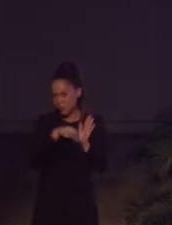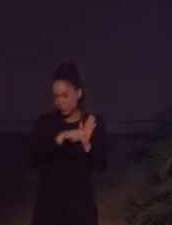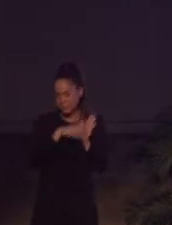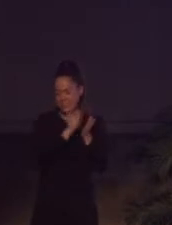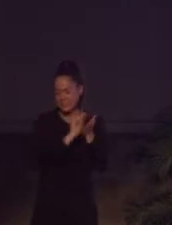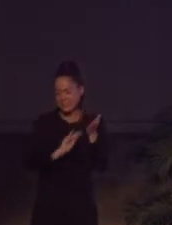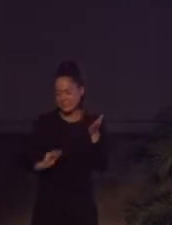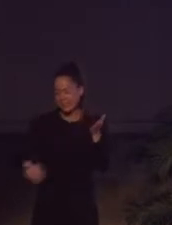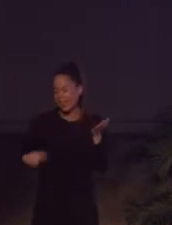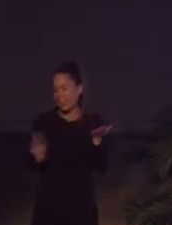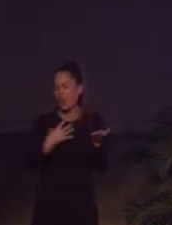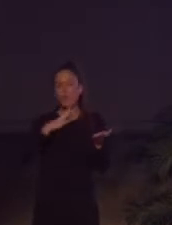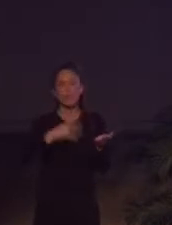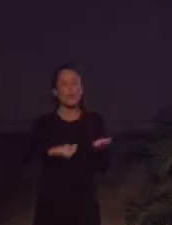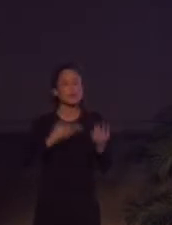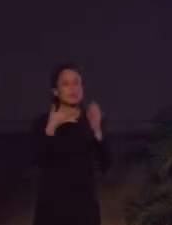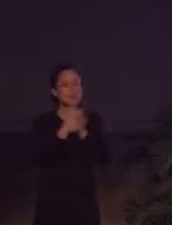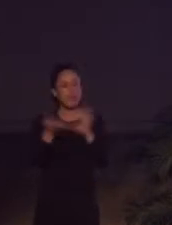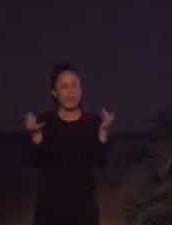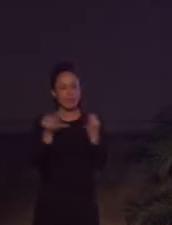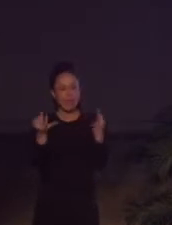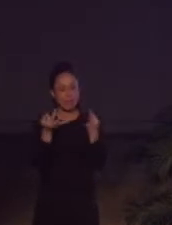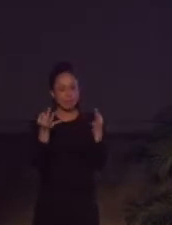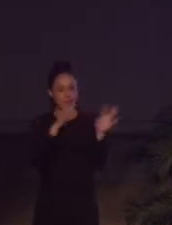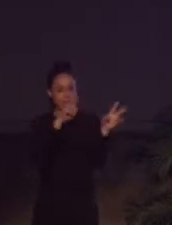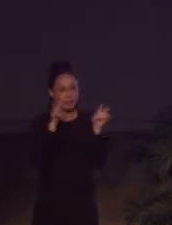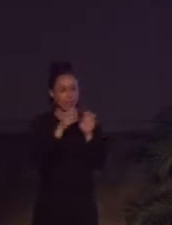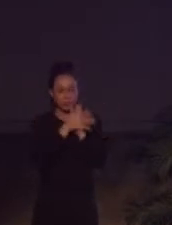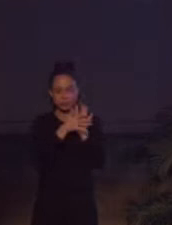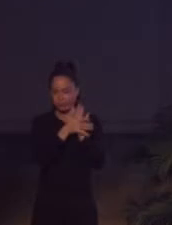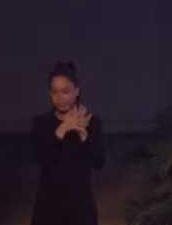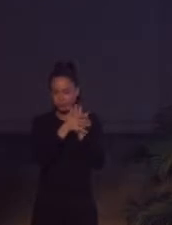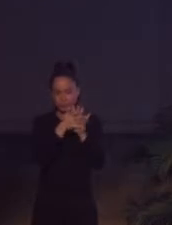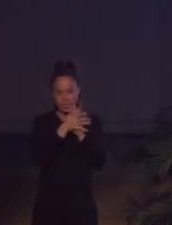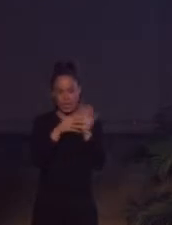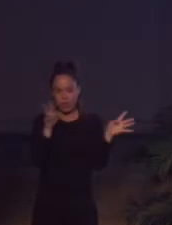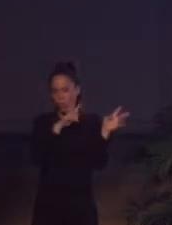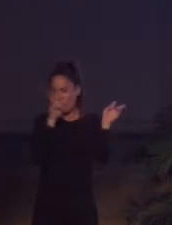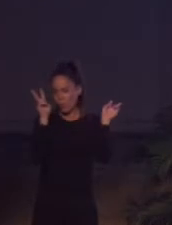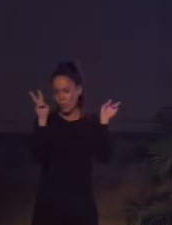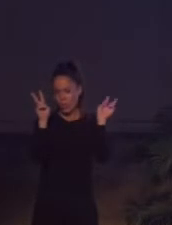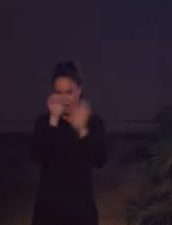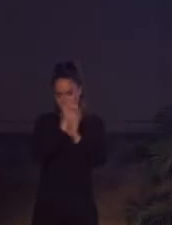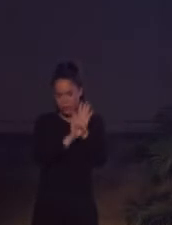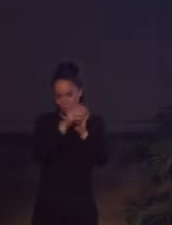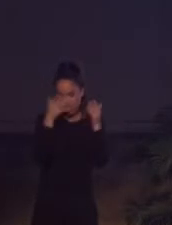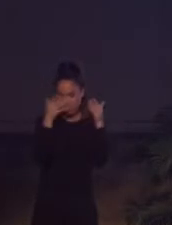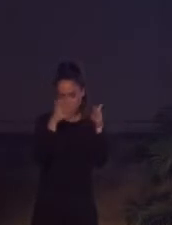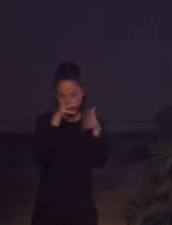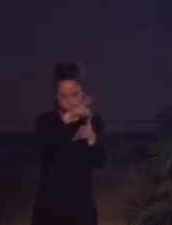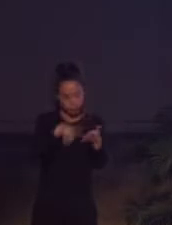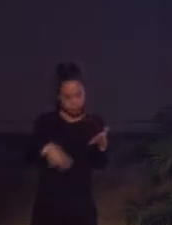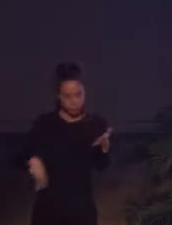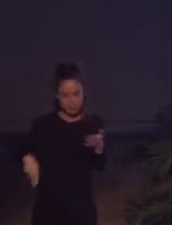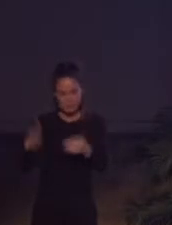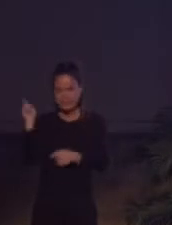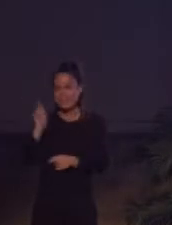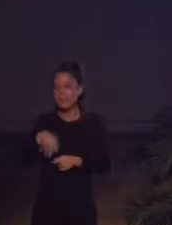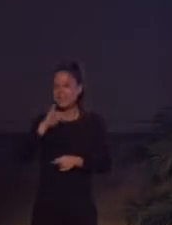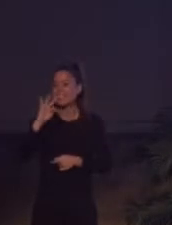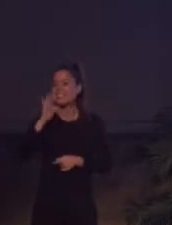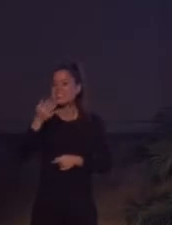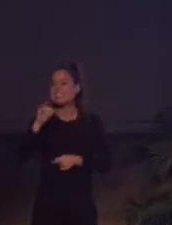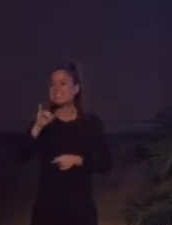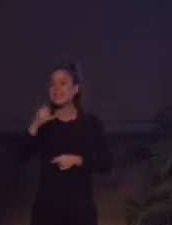queer, qué era lo queer, ¿no? Y es un artículo que os recomiendo fervientemente. Aparece también Itzi Ziga, que nos